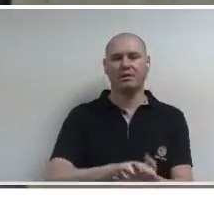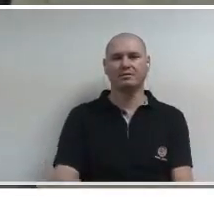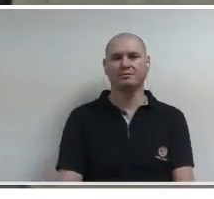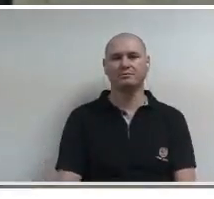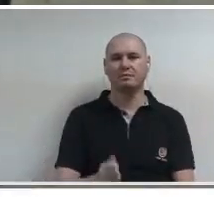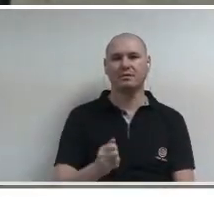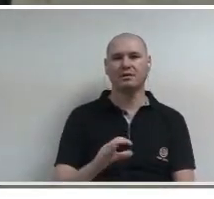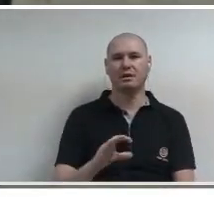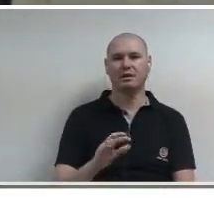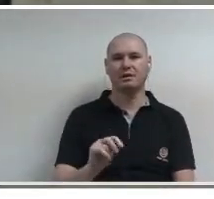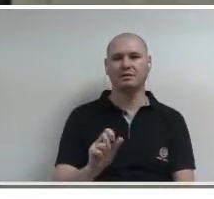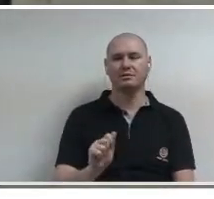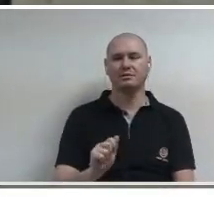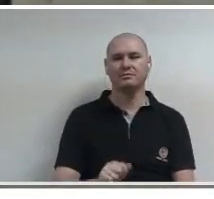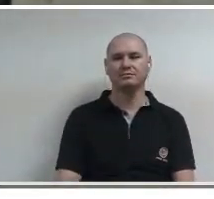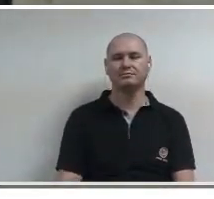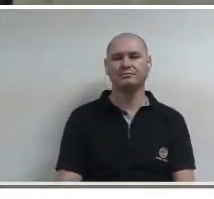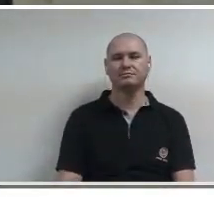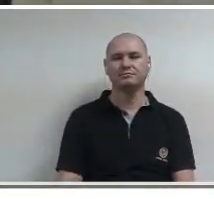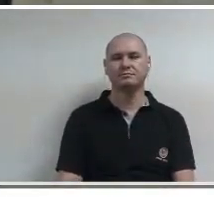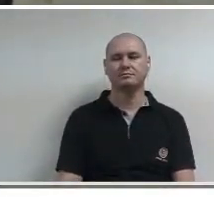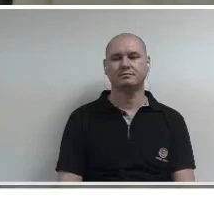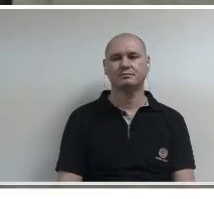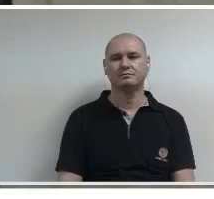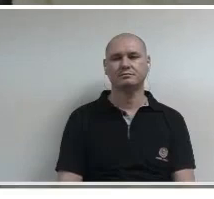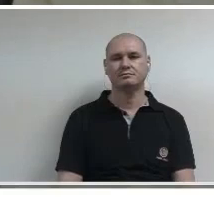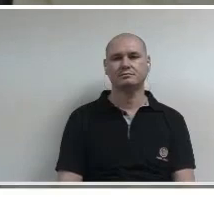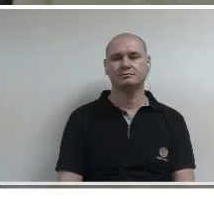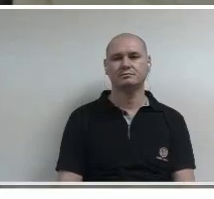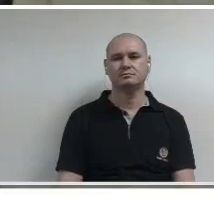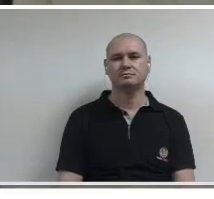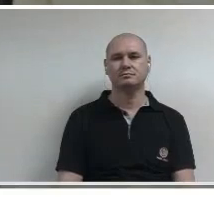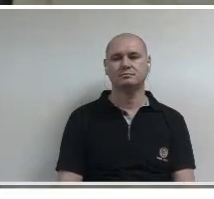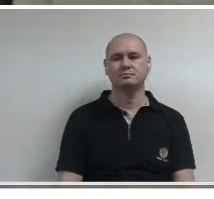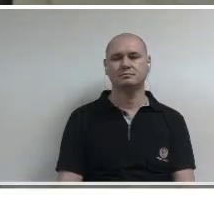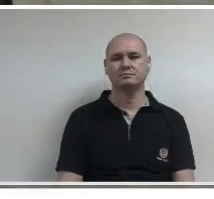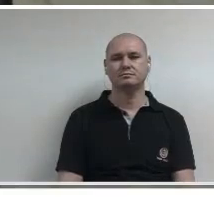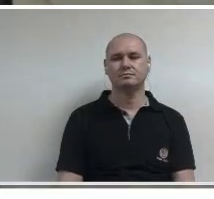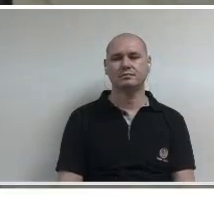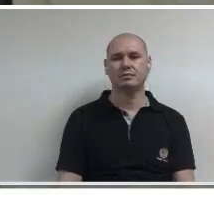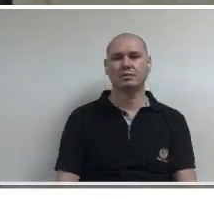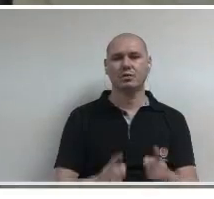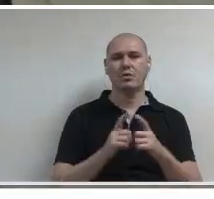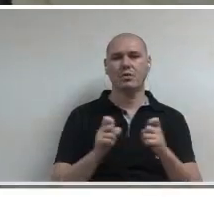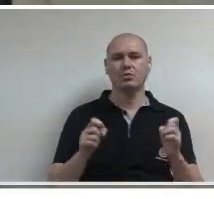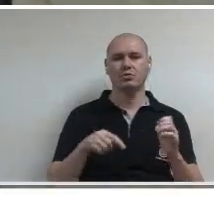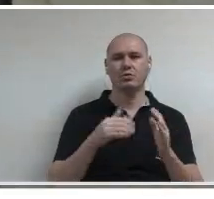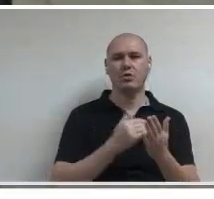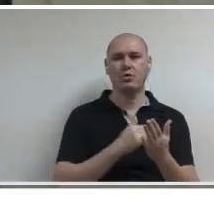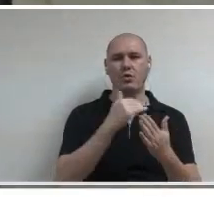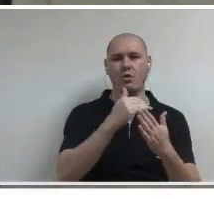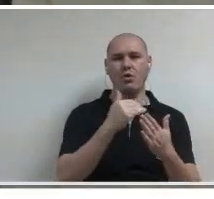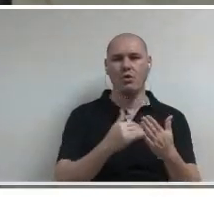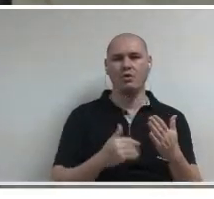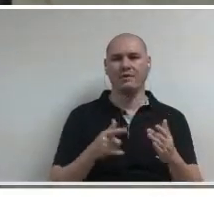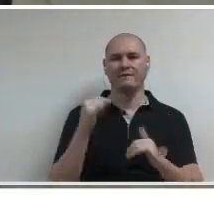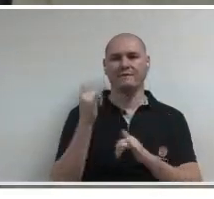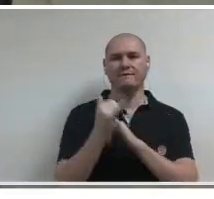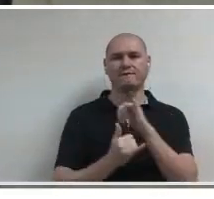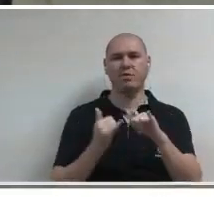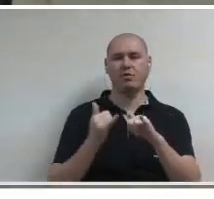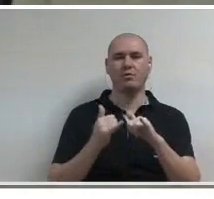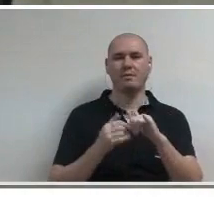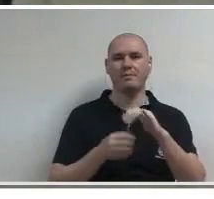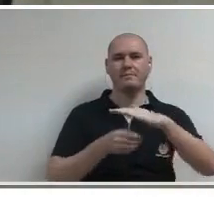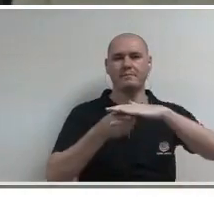coa. Siguiendo con el siguiente punto del orden del día, tenemos... Ambue punto, ya hecho, vamos a